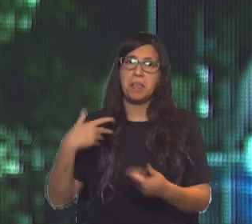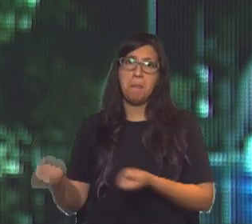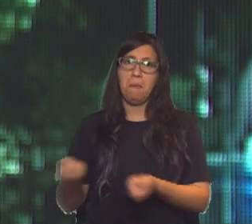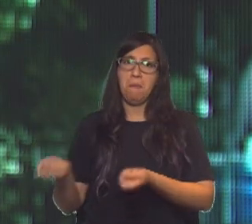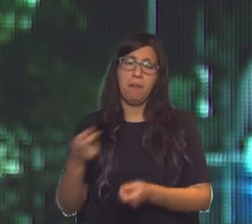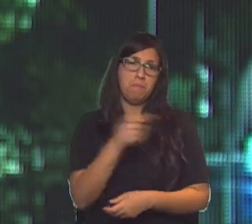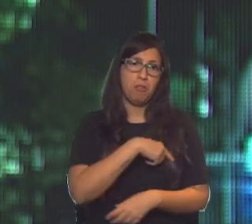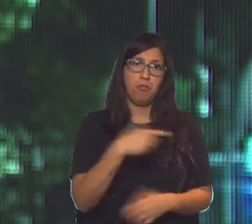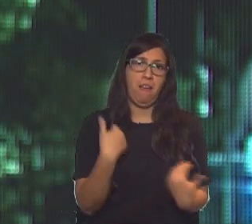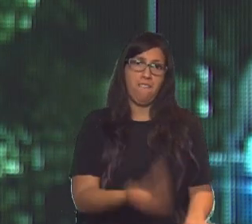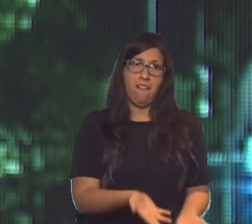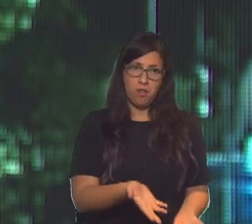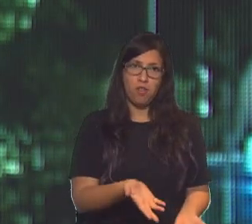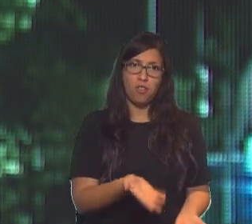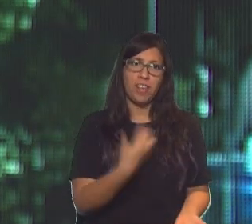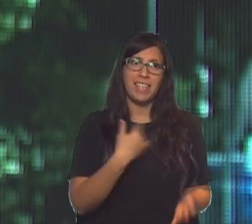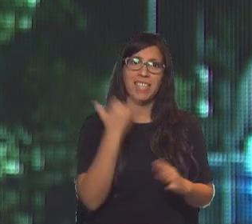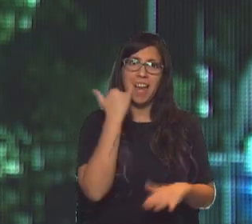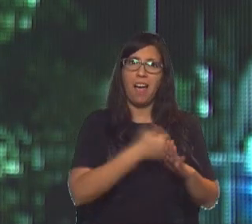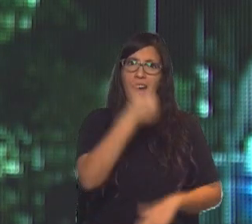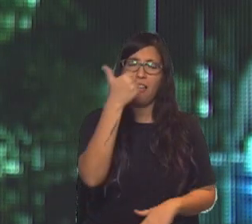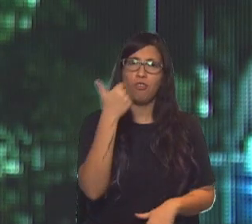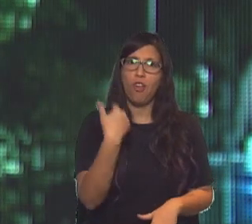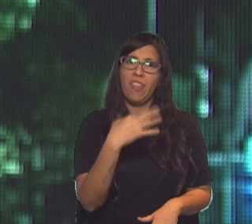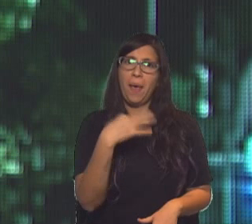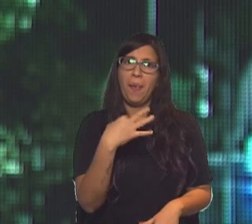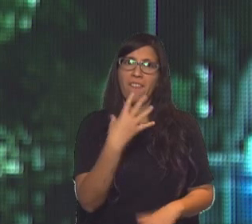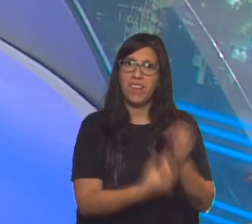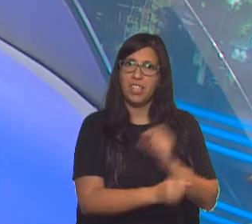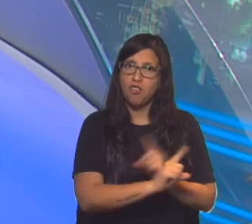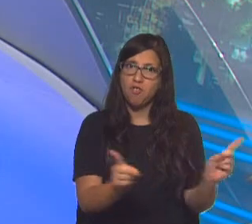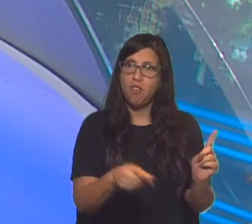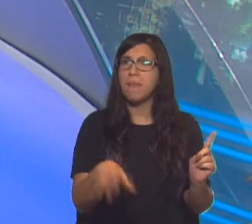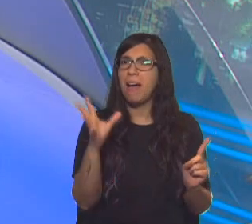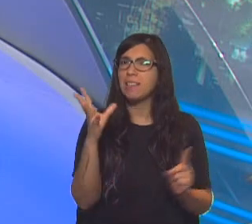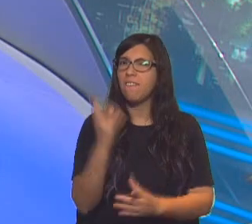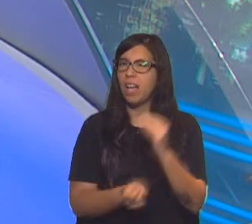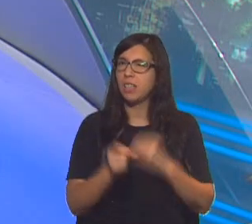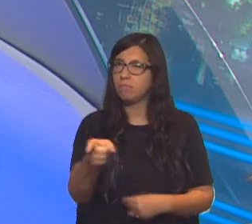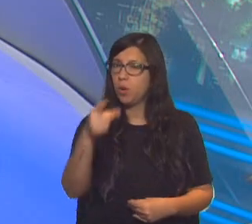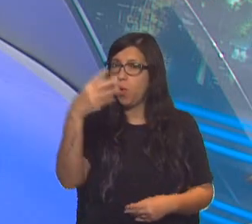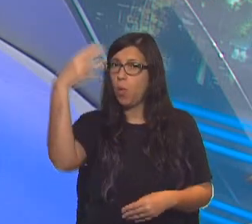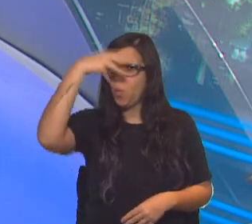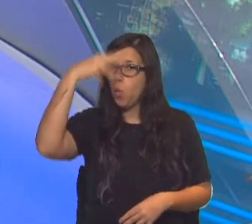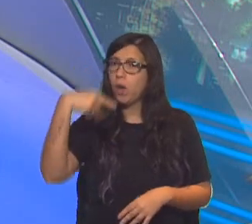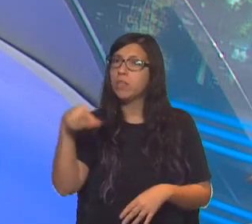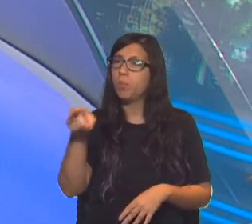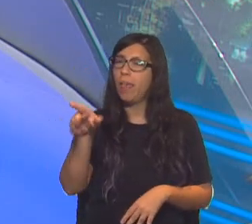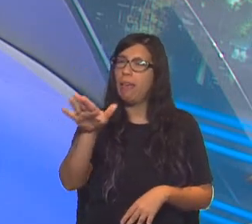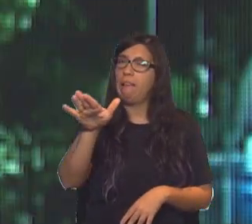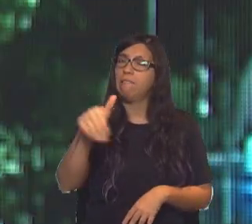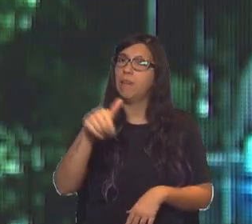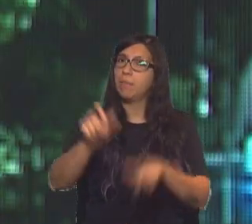ganando y que lo que tiene que hacer es no equivocar Y tratar de forzar el error sobre todo de bullrich que es a la que é le puede comer votos